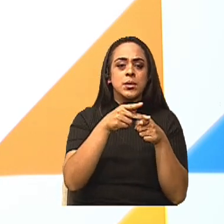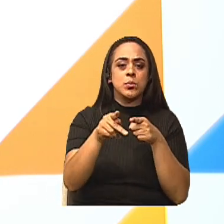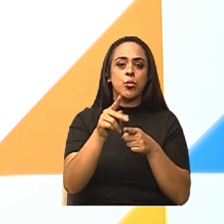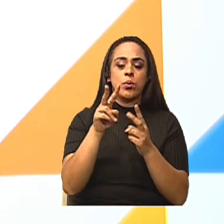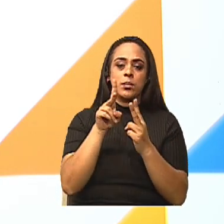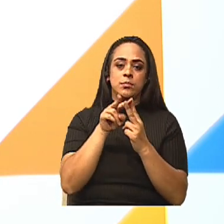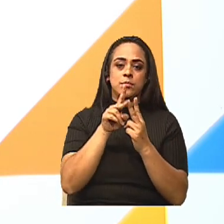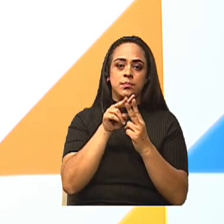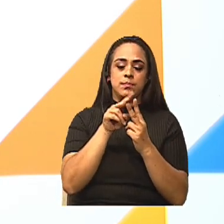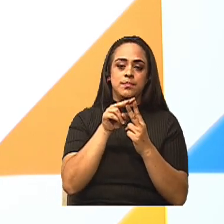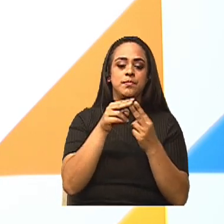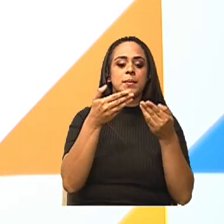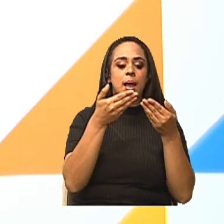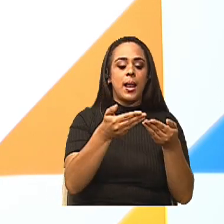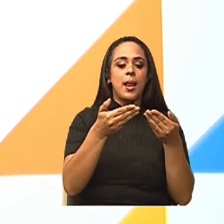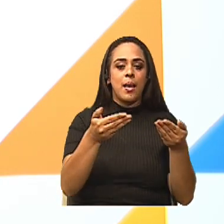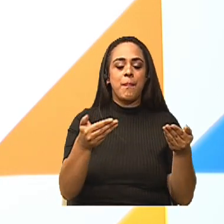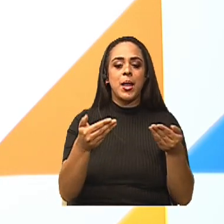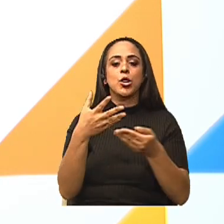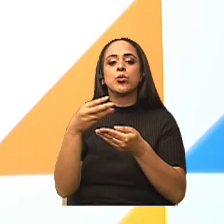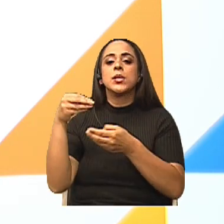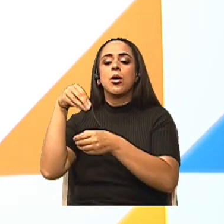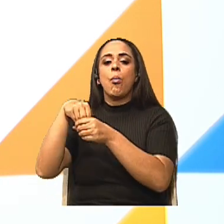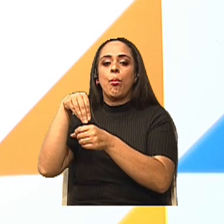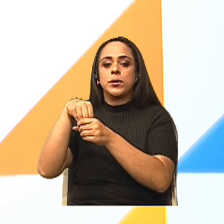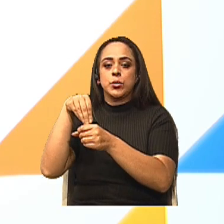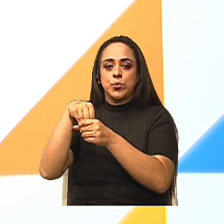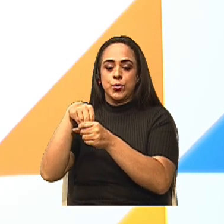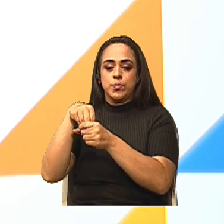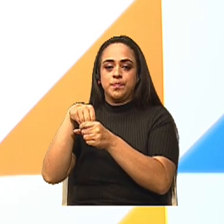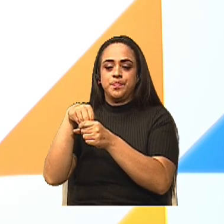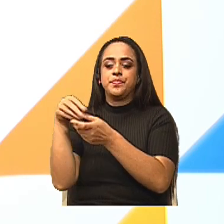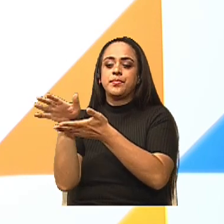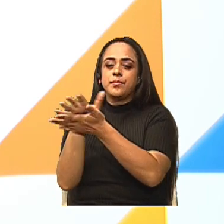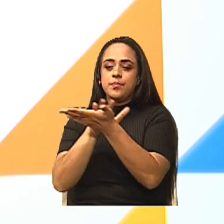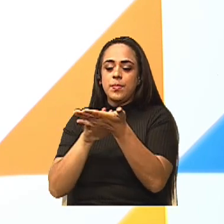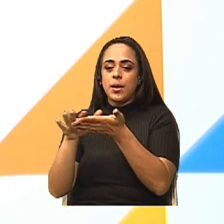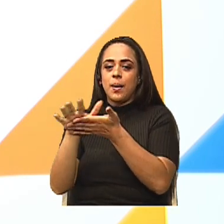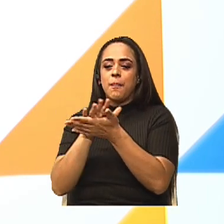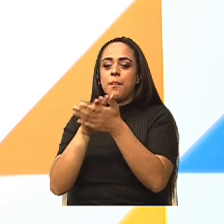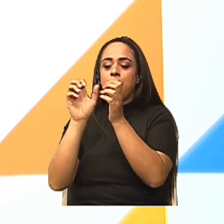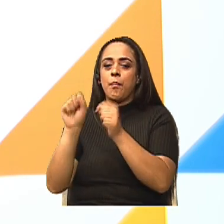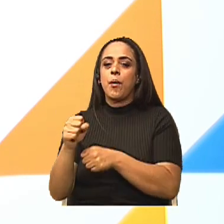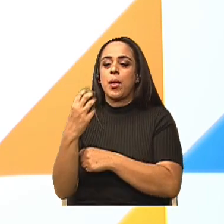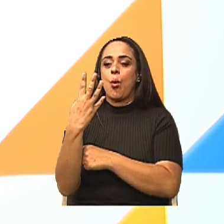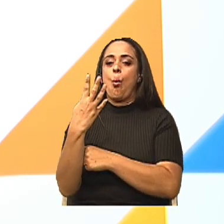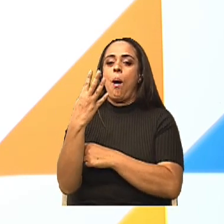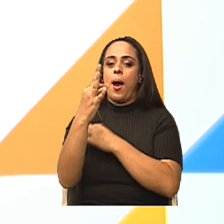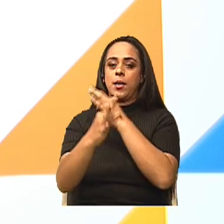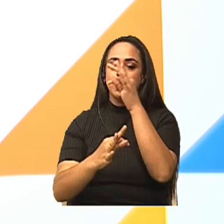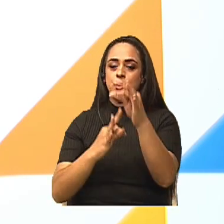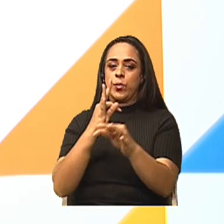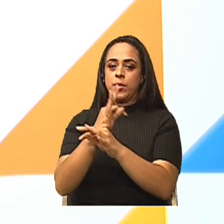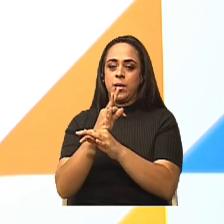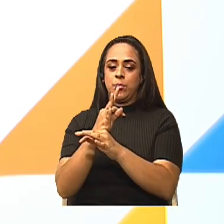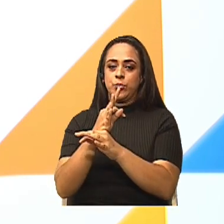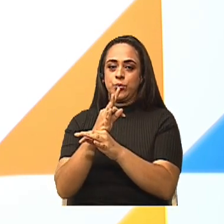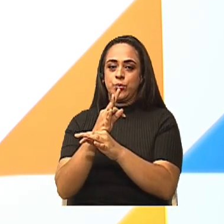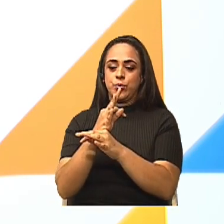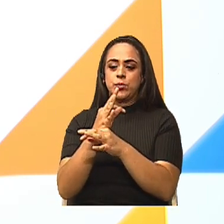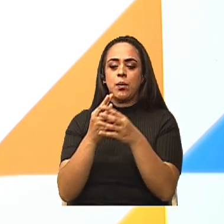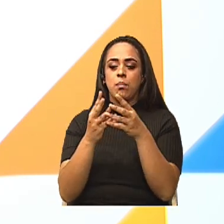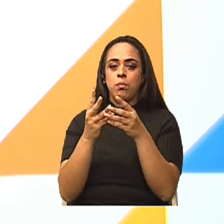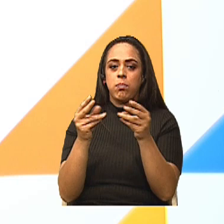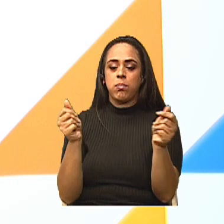tipos, elementos y compuestos. Y las mezclas pueden ser de 4 tipos, las